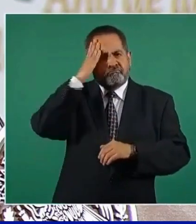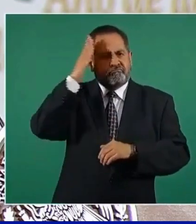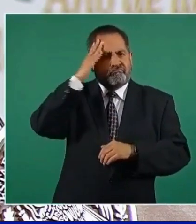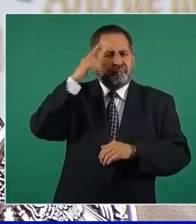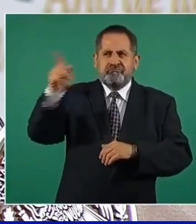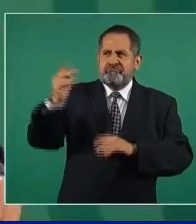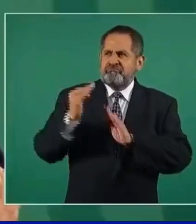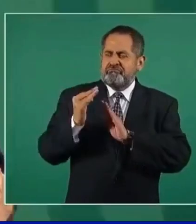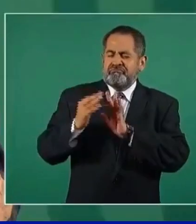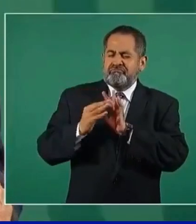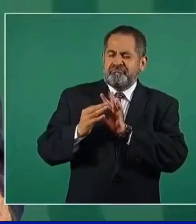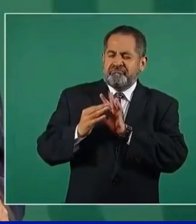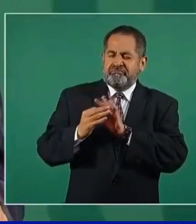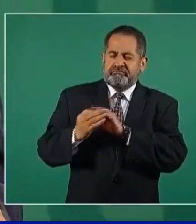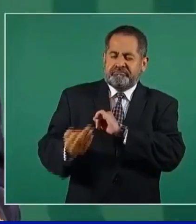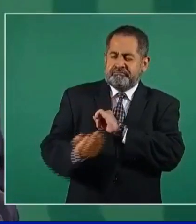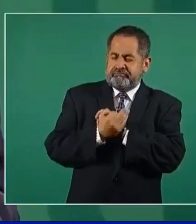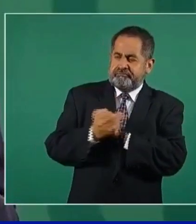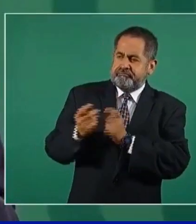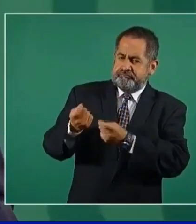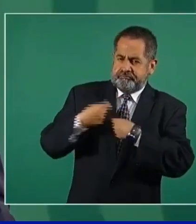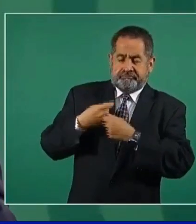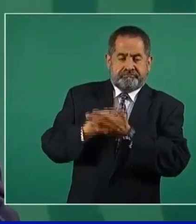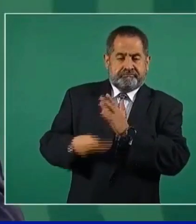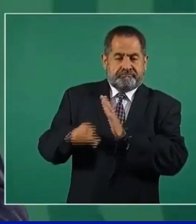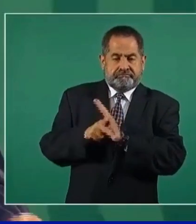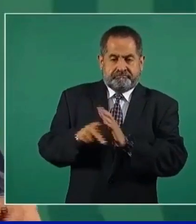dirigentes sindicales. No,